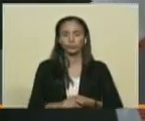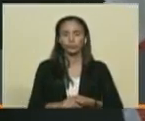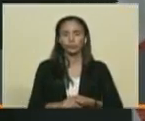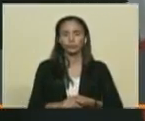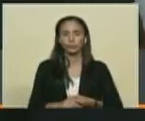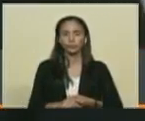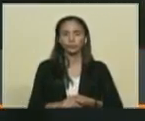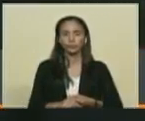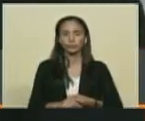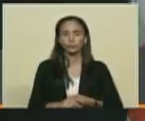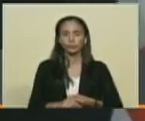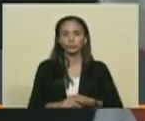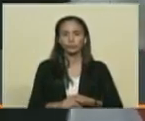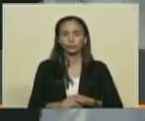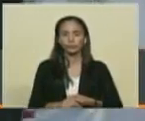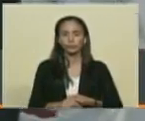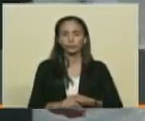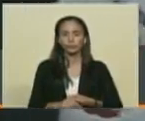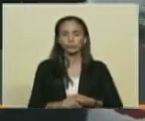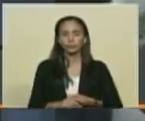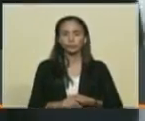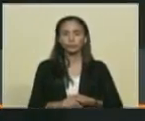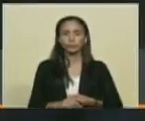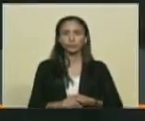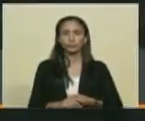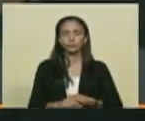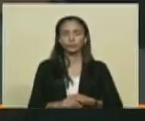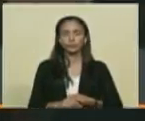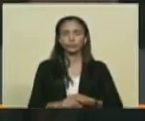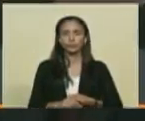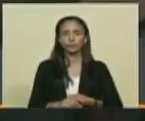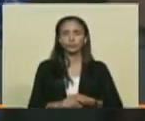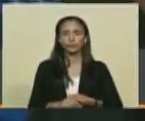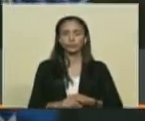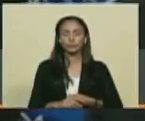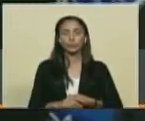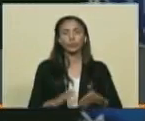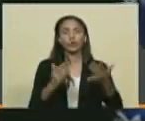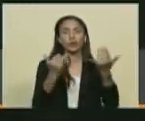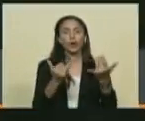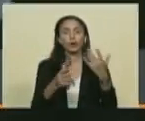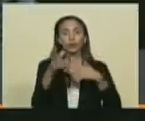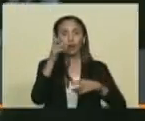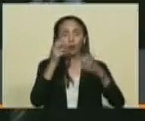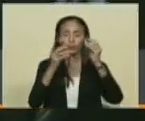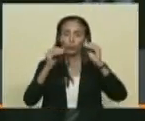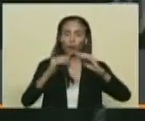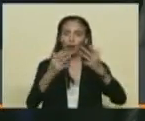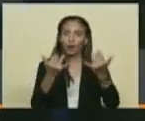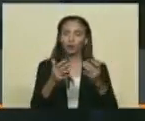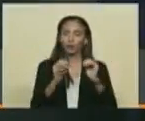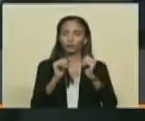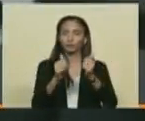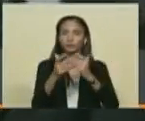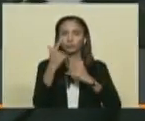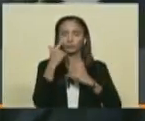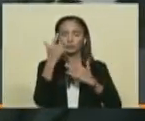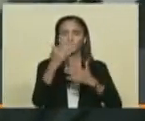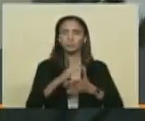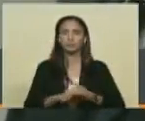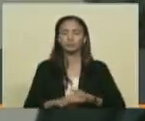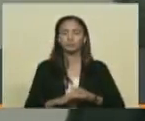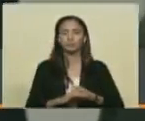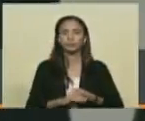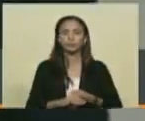Zambrano, de Manuel Rosales y Gustavo Velázquez. Sin más, le dejo, perdón. Luis Carlos Padilla. Luis Carlos Padilla.